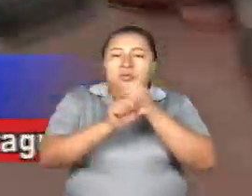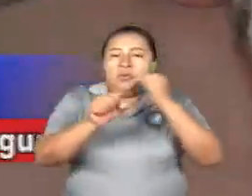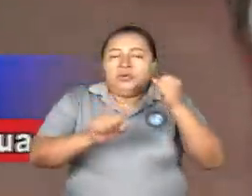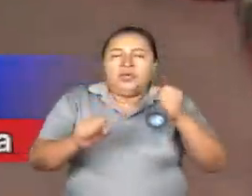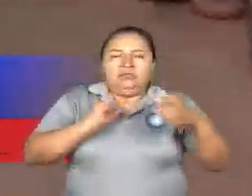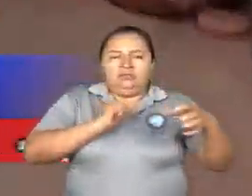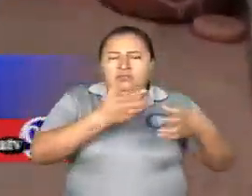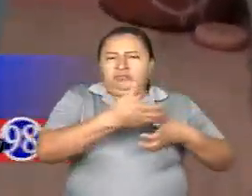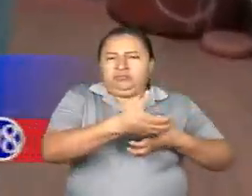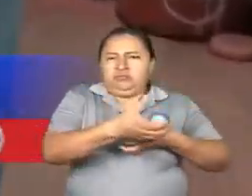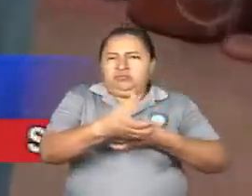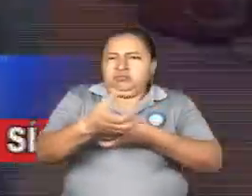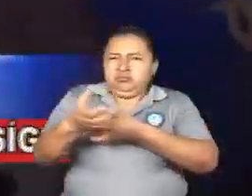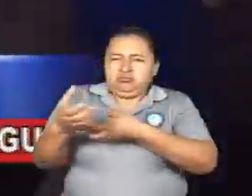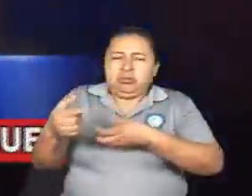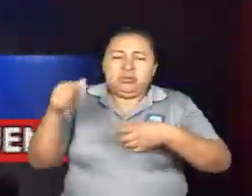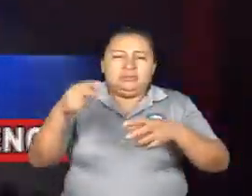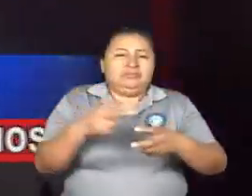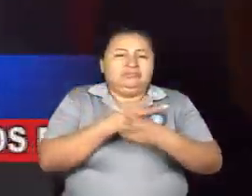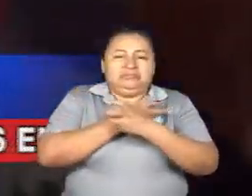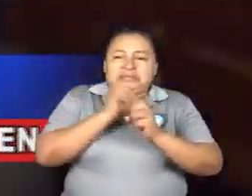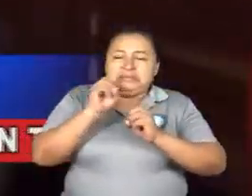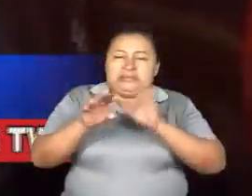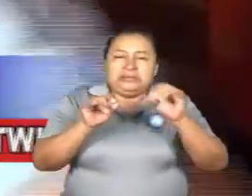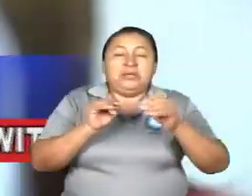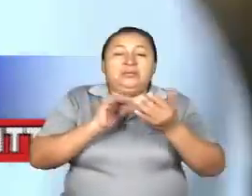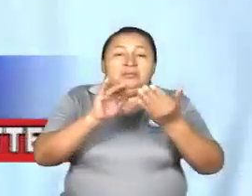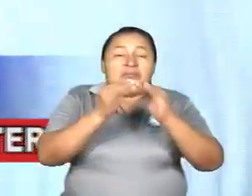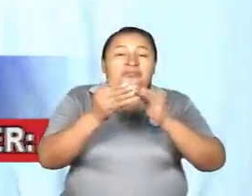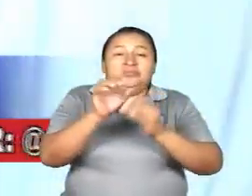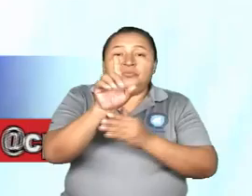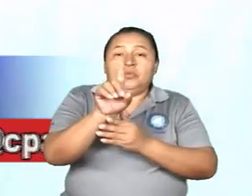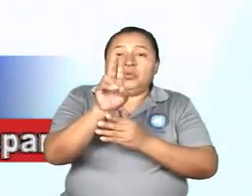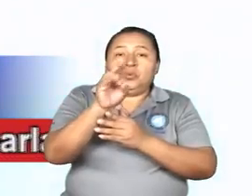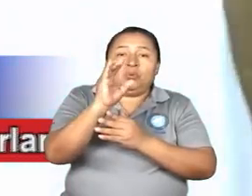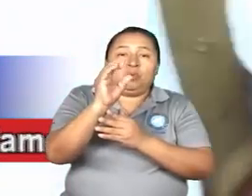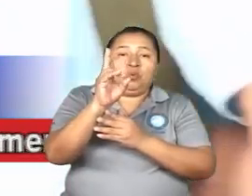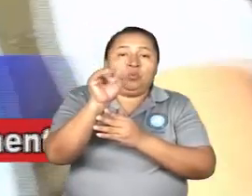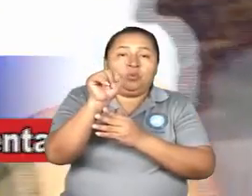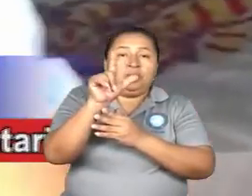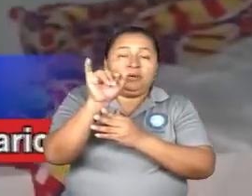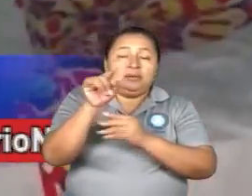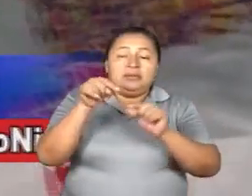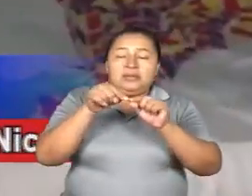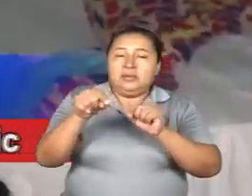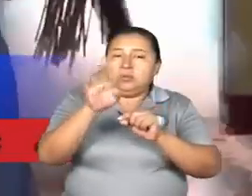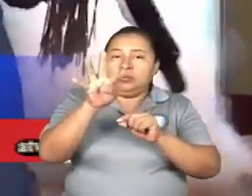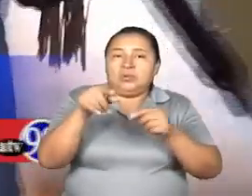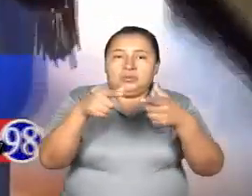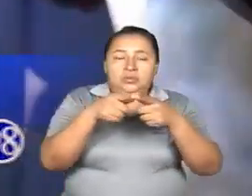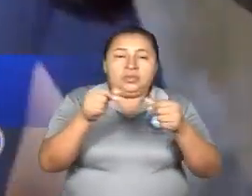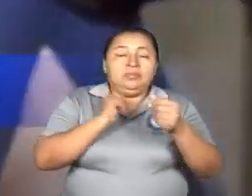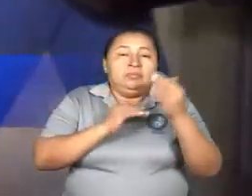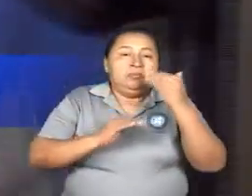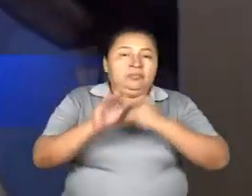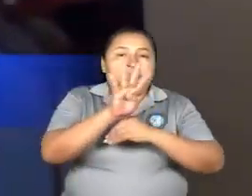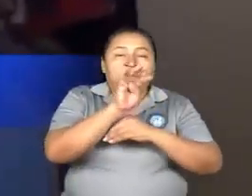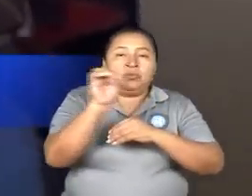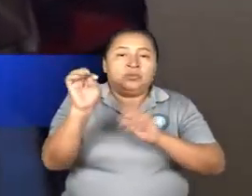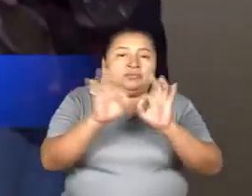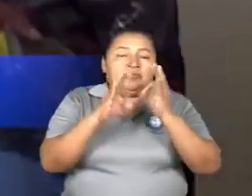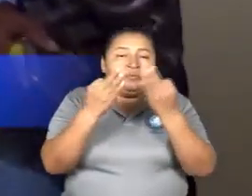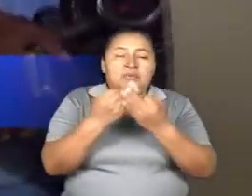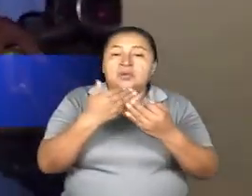de fumigación y abatización en el barrio Dugualí, ubicado en el Distrito 4 de la capital, donde más de 400 familias